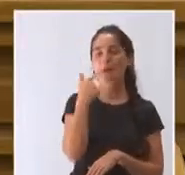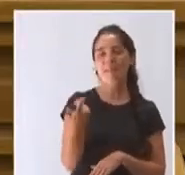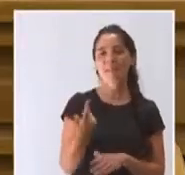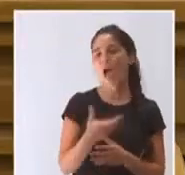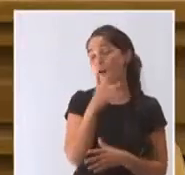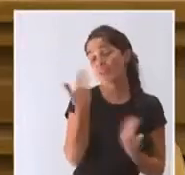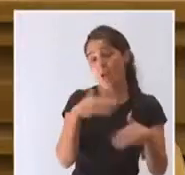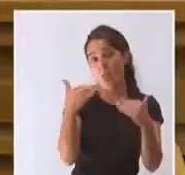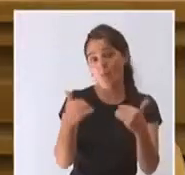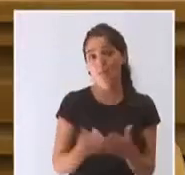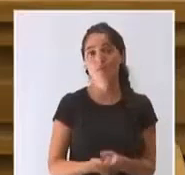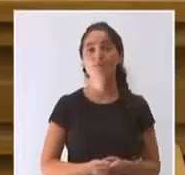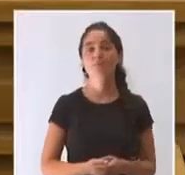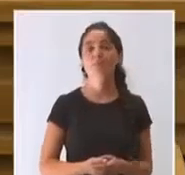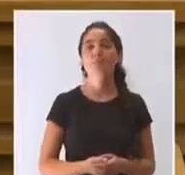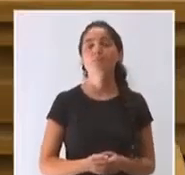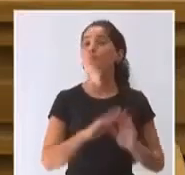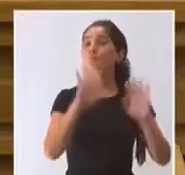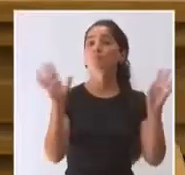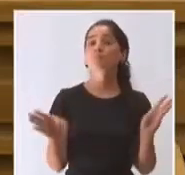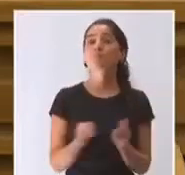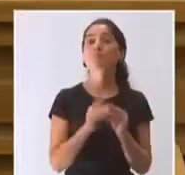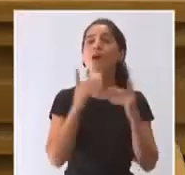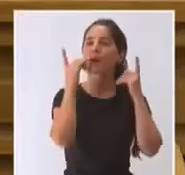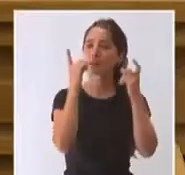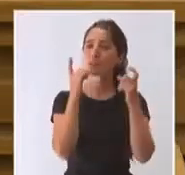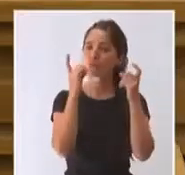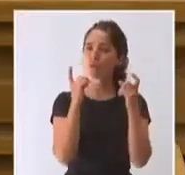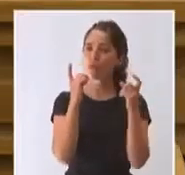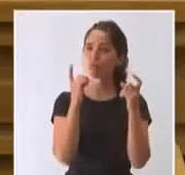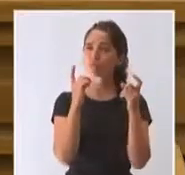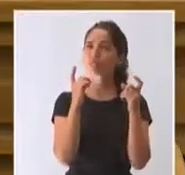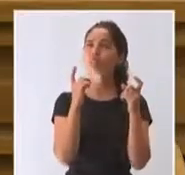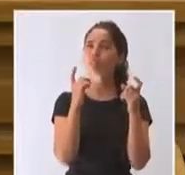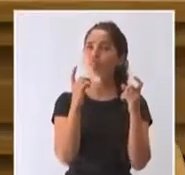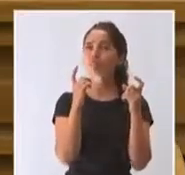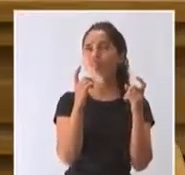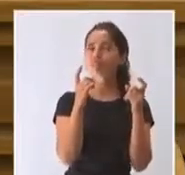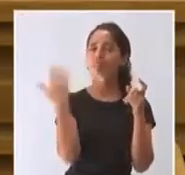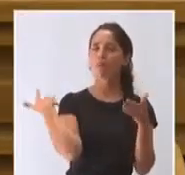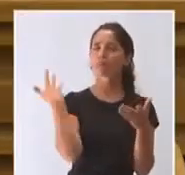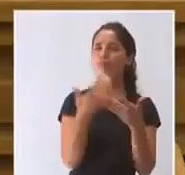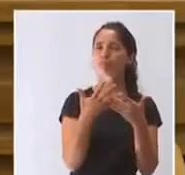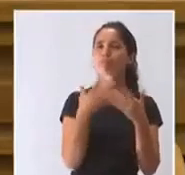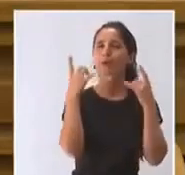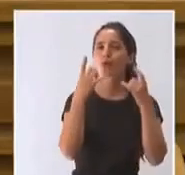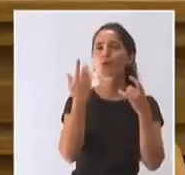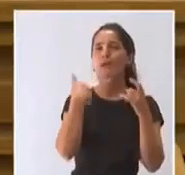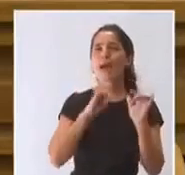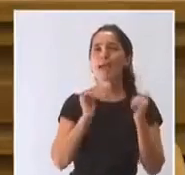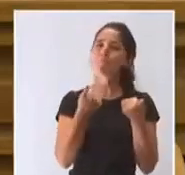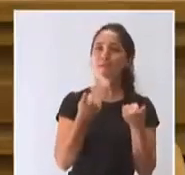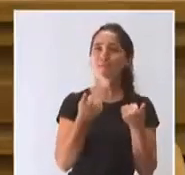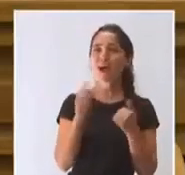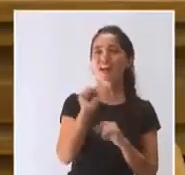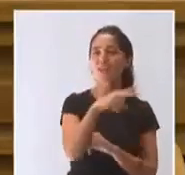definitiva el gran esfuerzo es un esfuerzo que además está empezando a dar frutos en los más difícil que son los cimientos